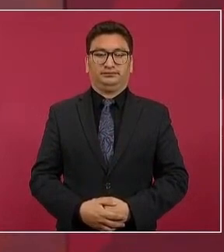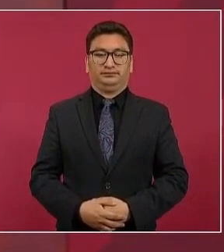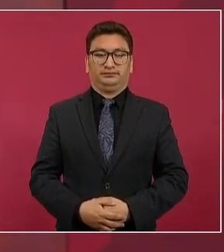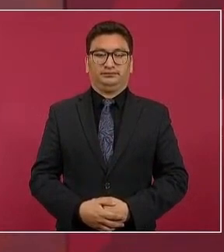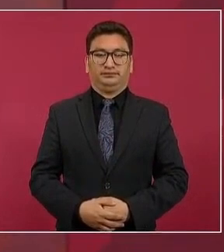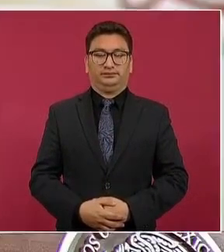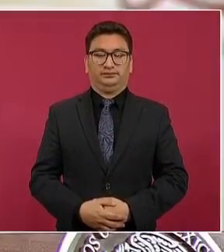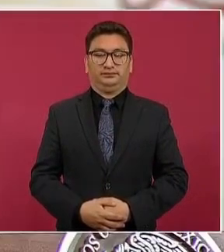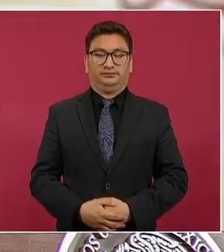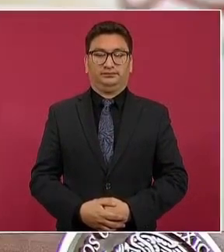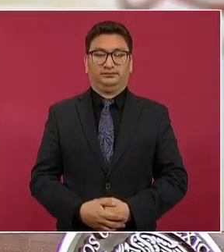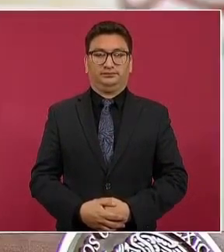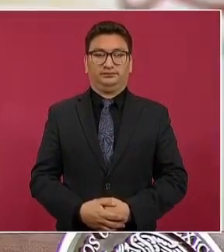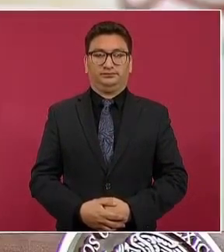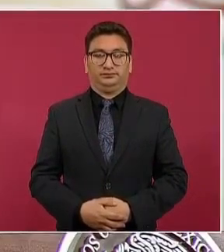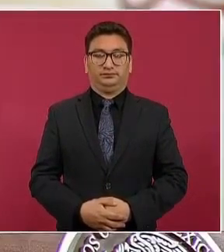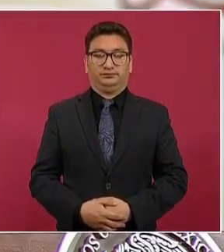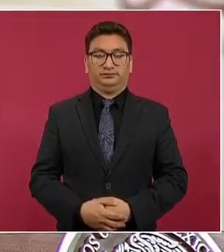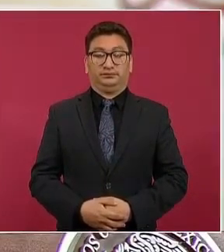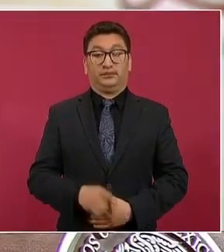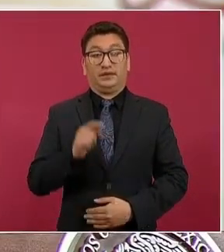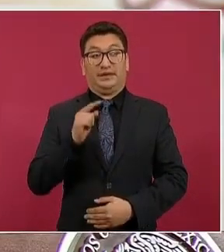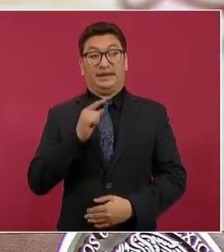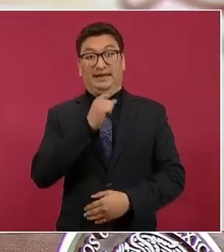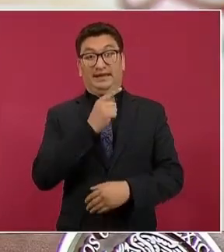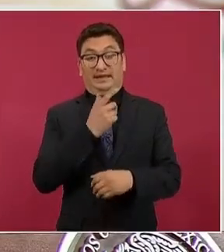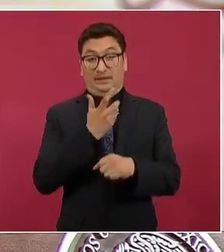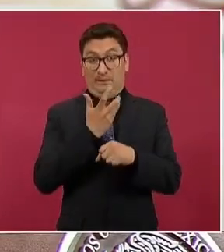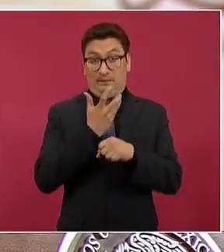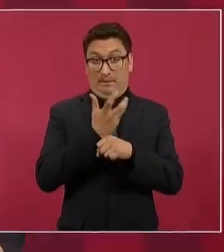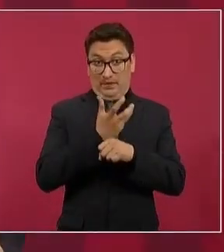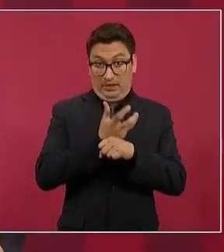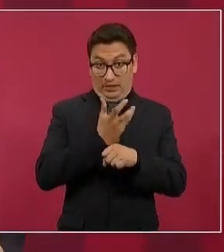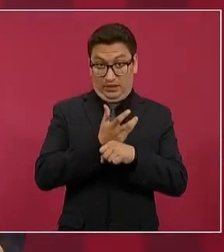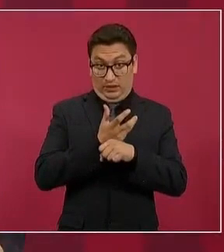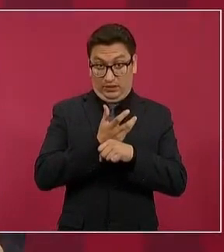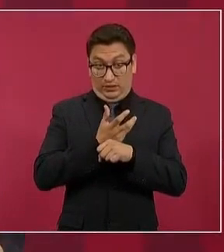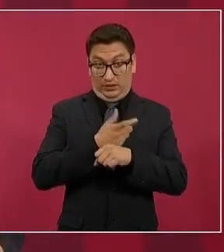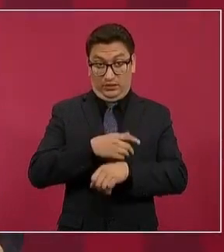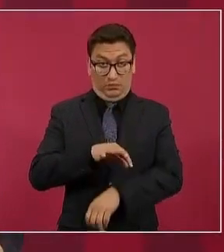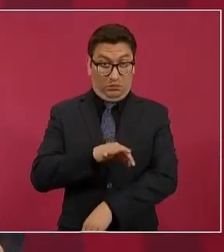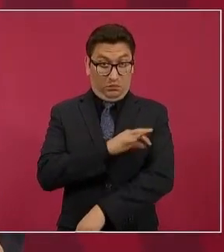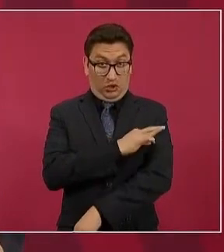la campaña contra la vacuna en Estados Unidos caló.